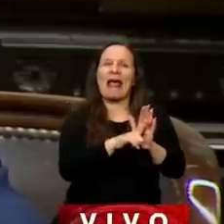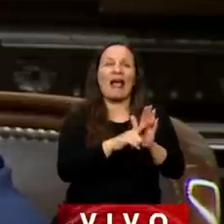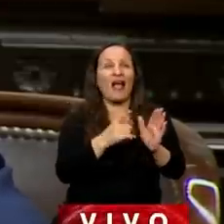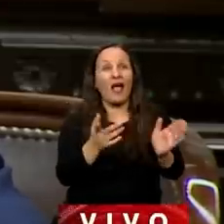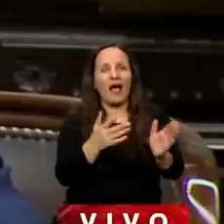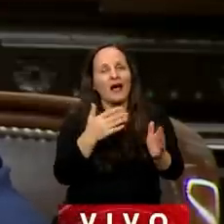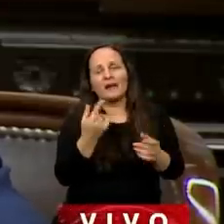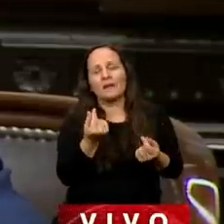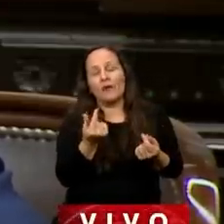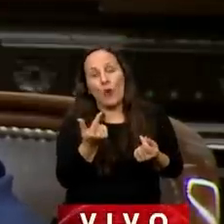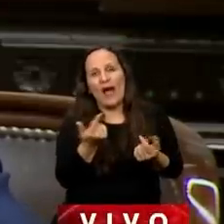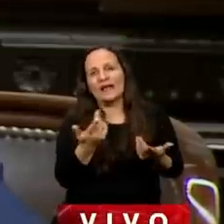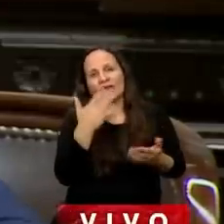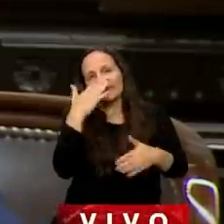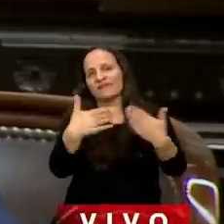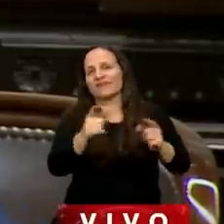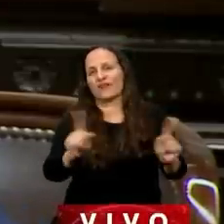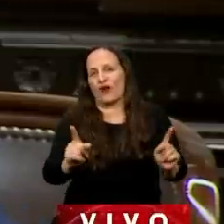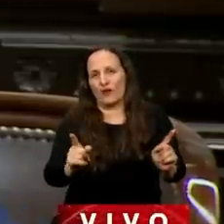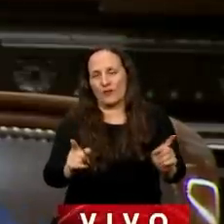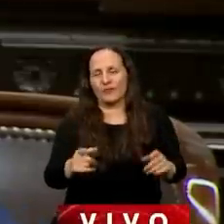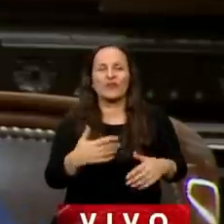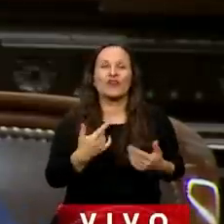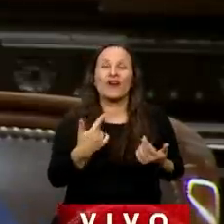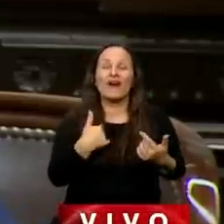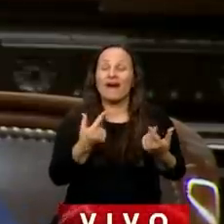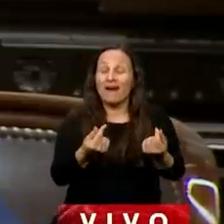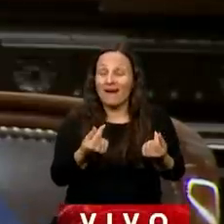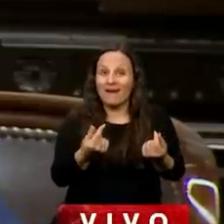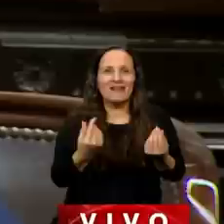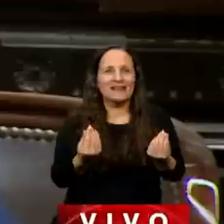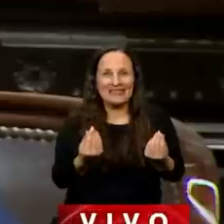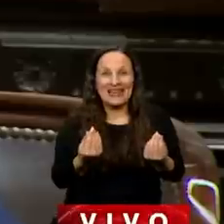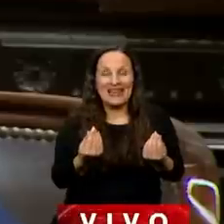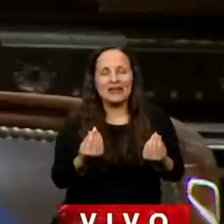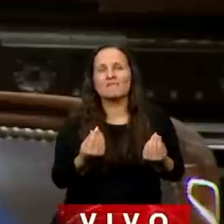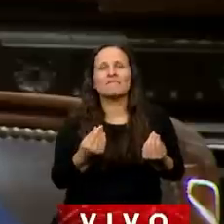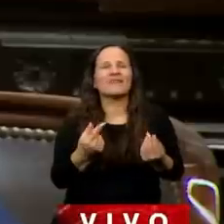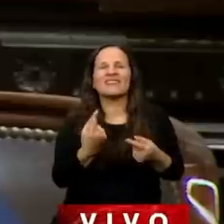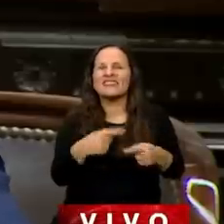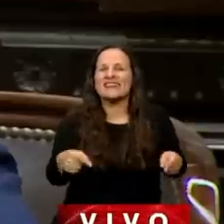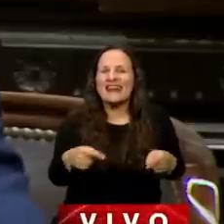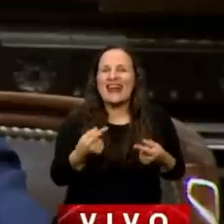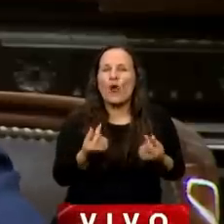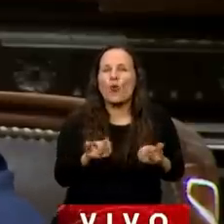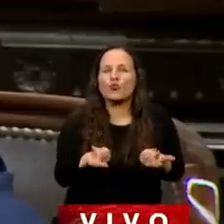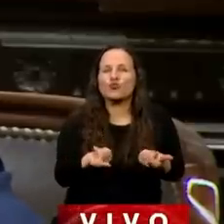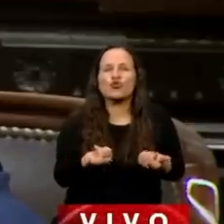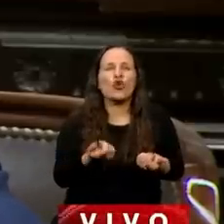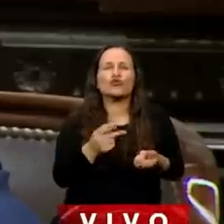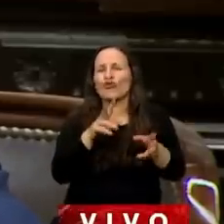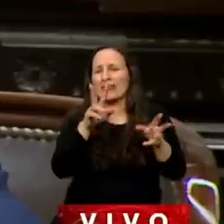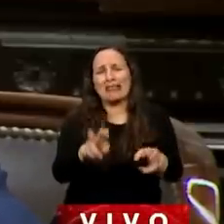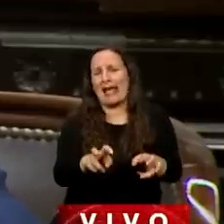por falta de recursos. Cuando yo digo por falta de recursos, son recursos en un tema